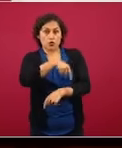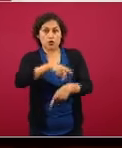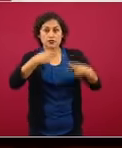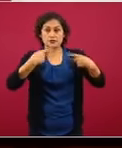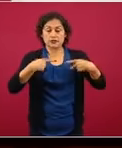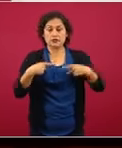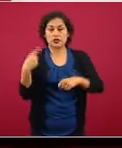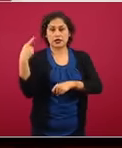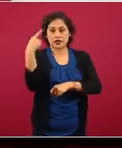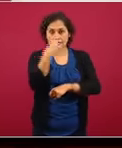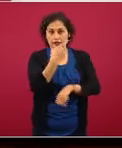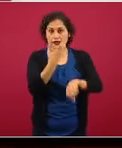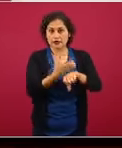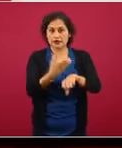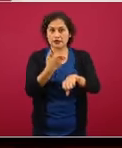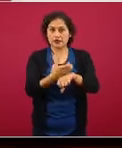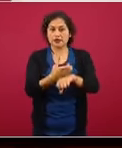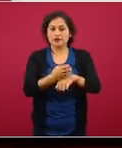en la audiencia